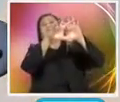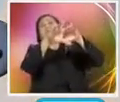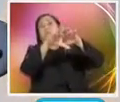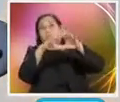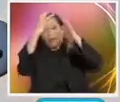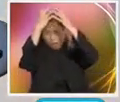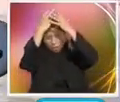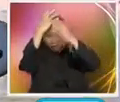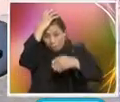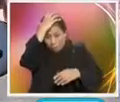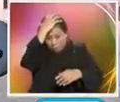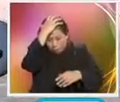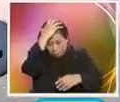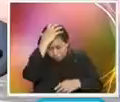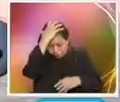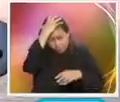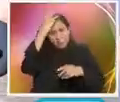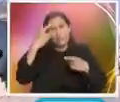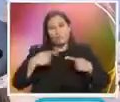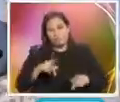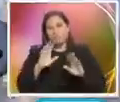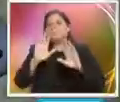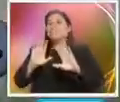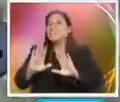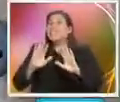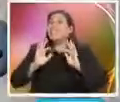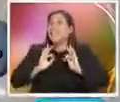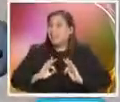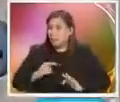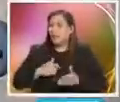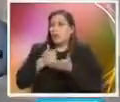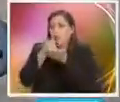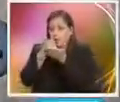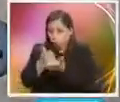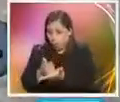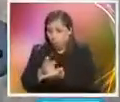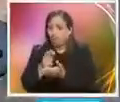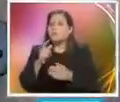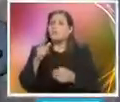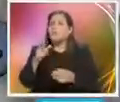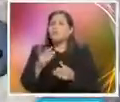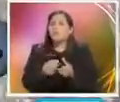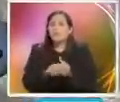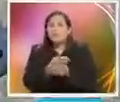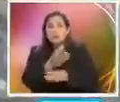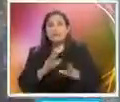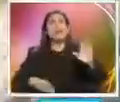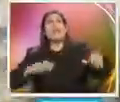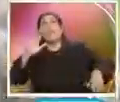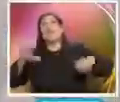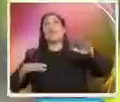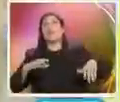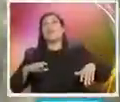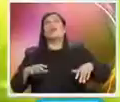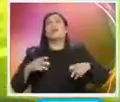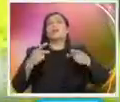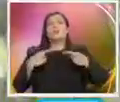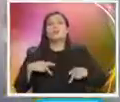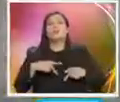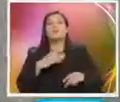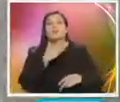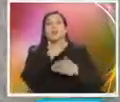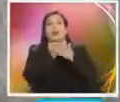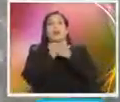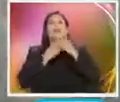cuidado con eso. Hay que siempre tranquilizar a la persona, decirle, tranquilo, te voy a ayudar, vas a salir, porque las personas que se están ahogando están